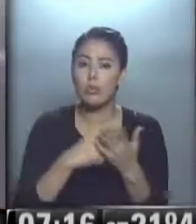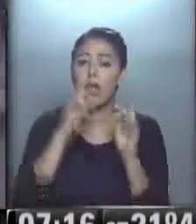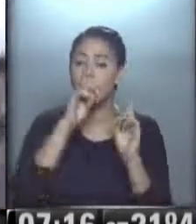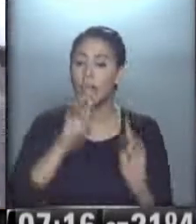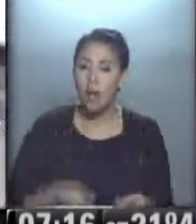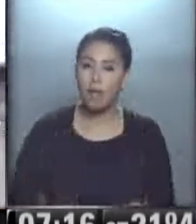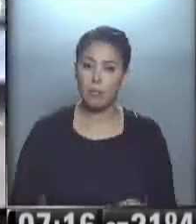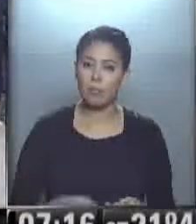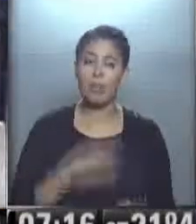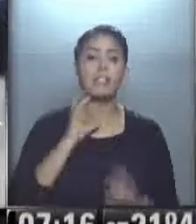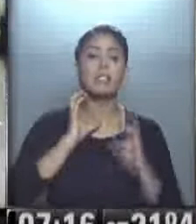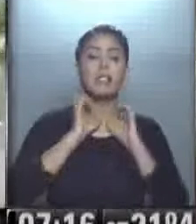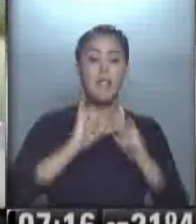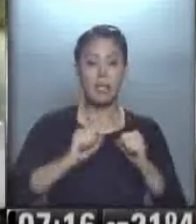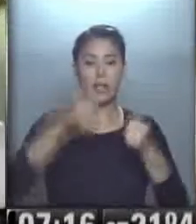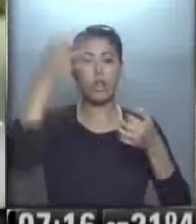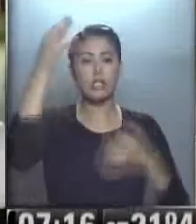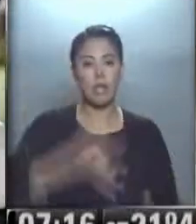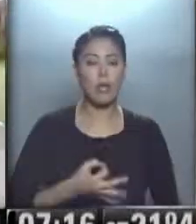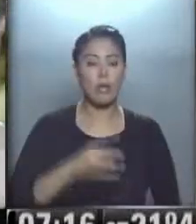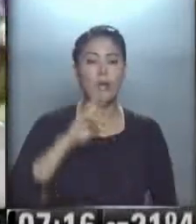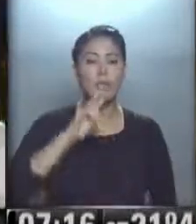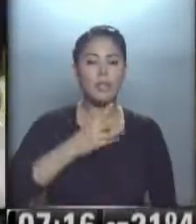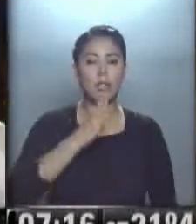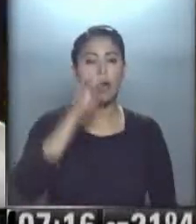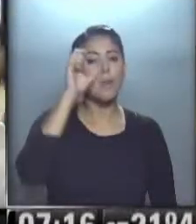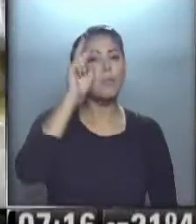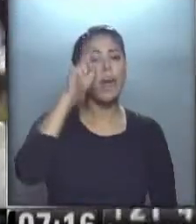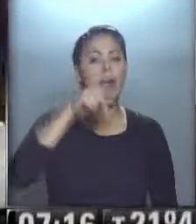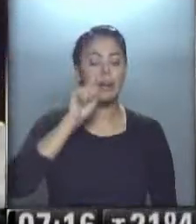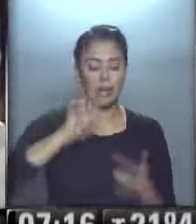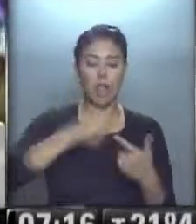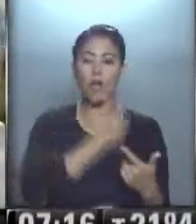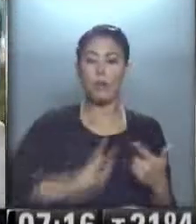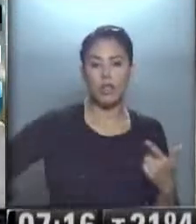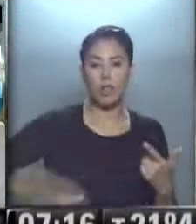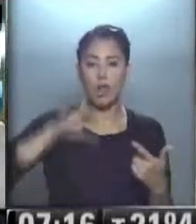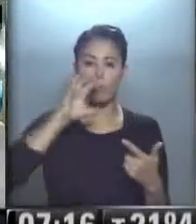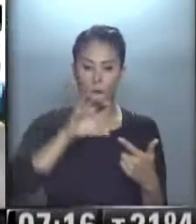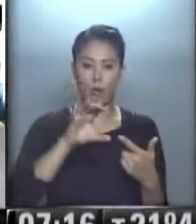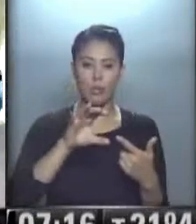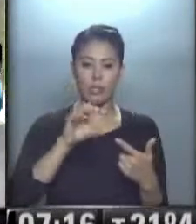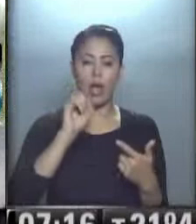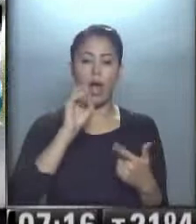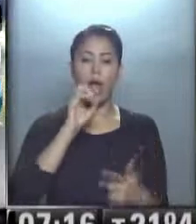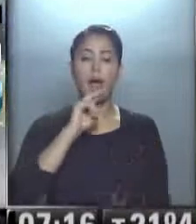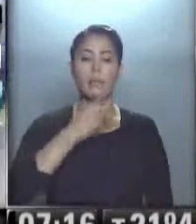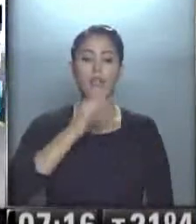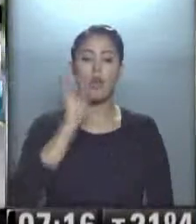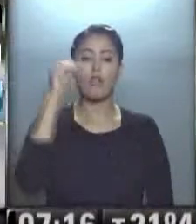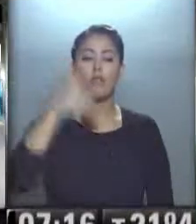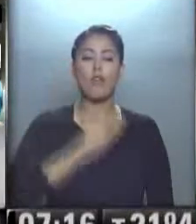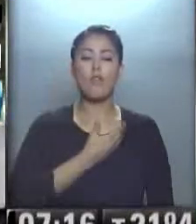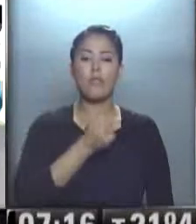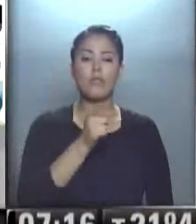encuentro entre el secretario de seguridad de sergio berni y el gobernador de la provincia antonio bonfatti quienes realizaron una